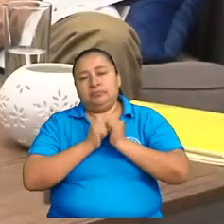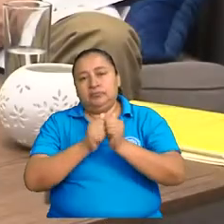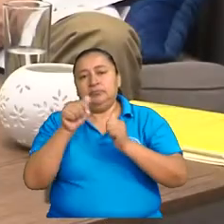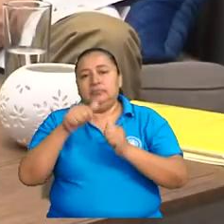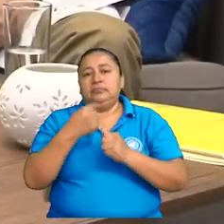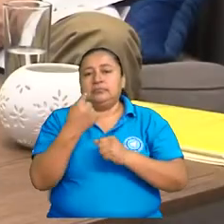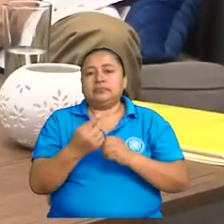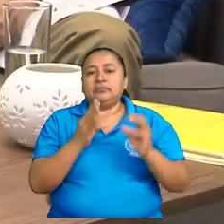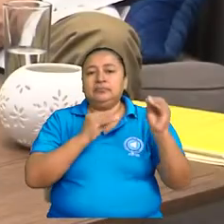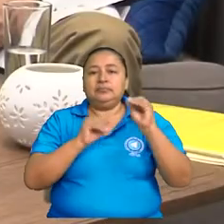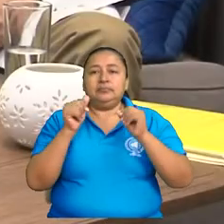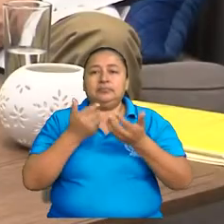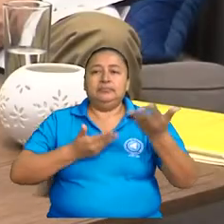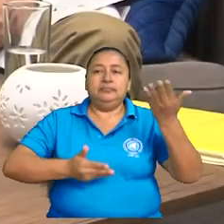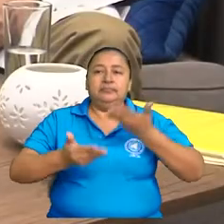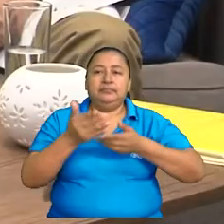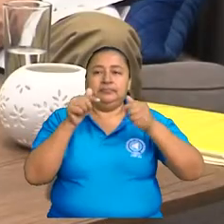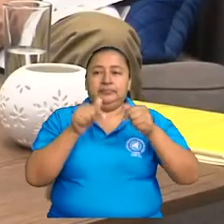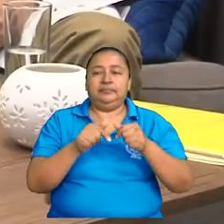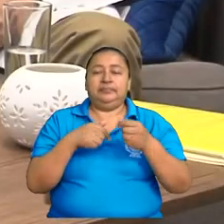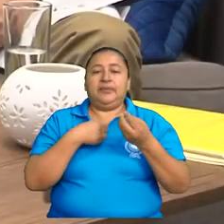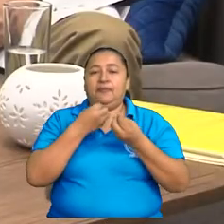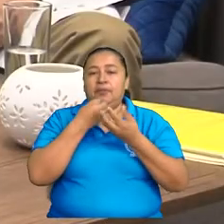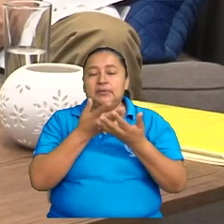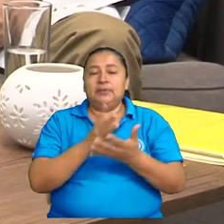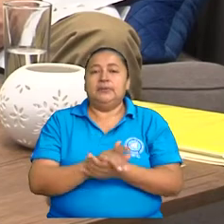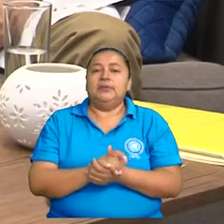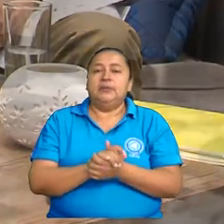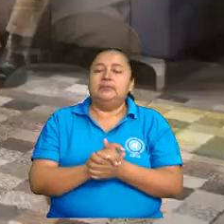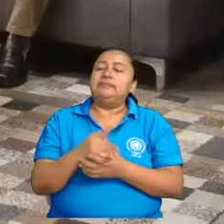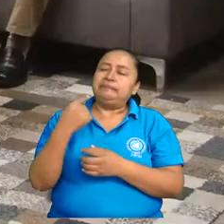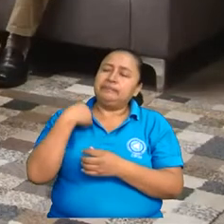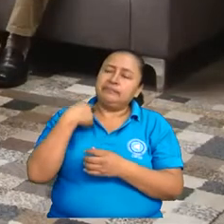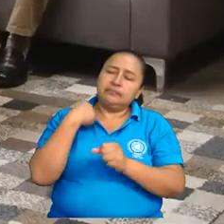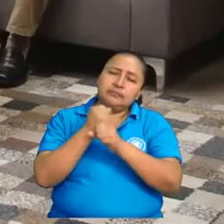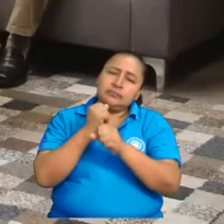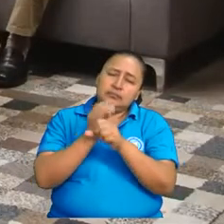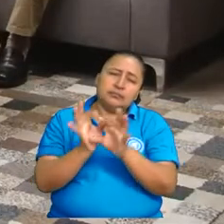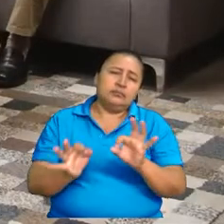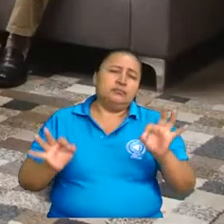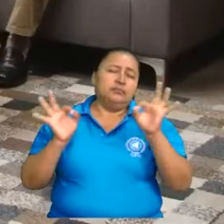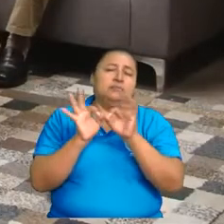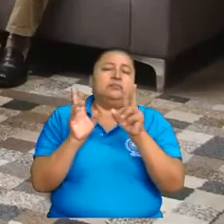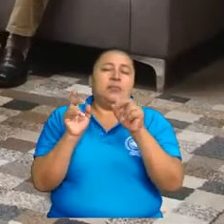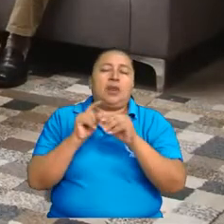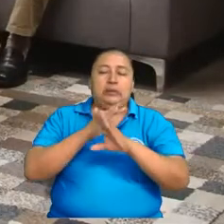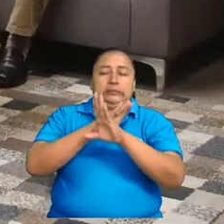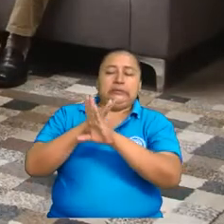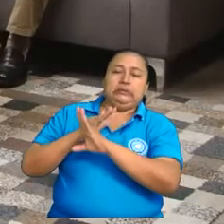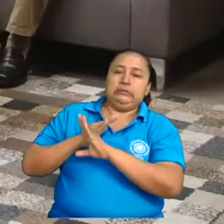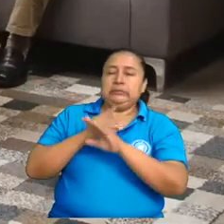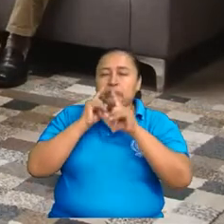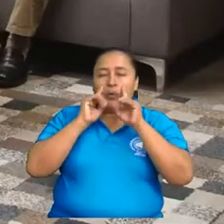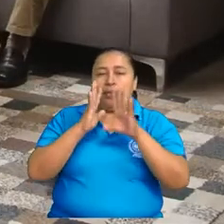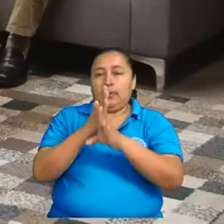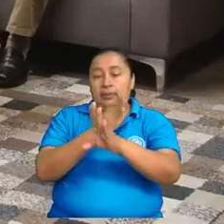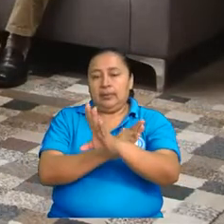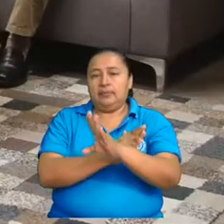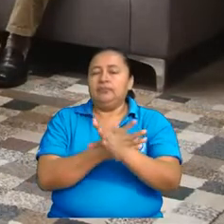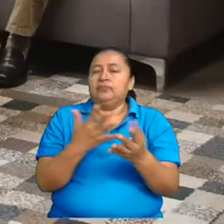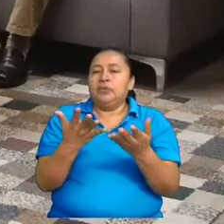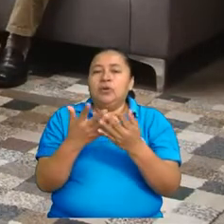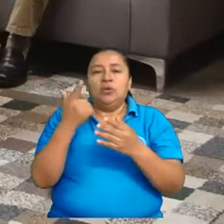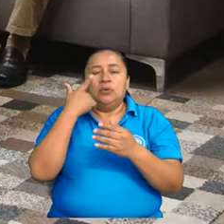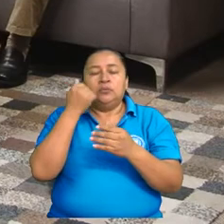con ustedes, ¿no?, compartiendo la información. Siempre un trabajo importante en el ámbito de contención y de prevención, conocer con